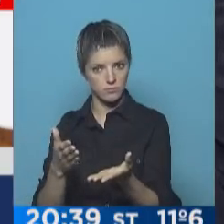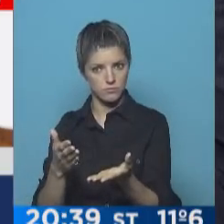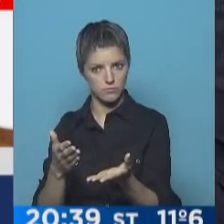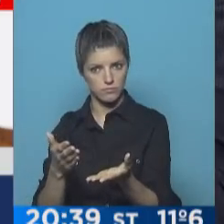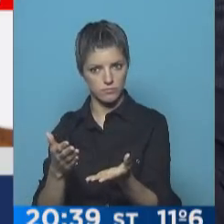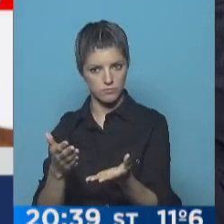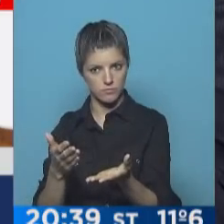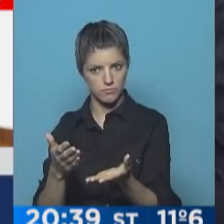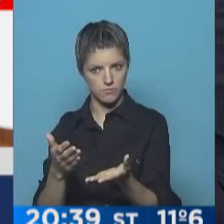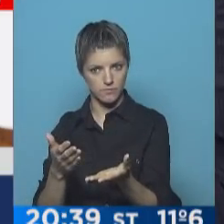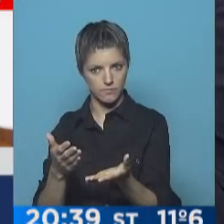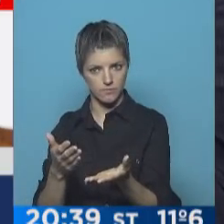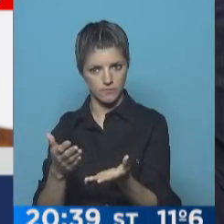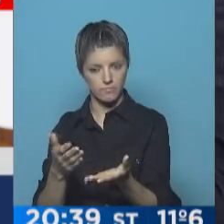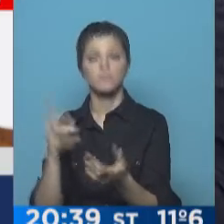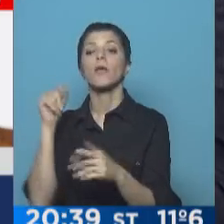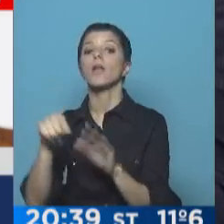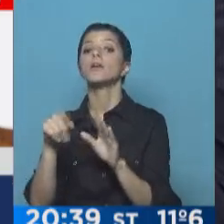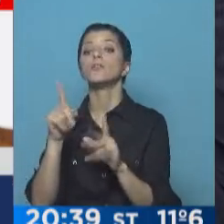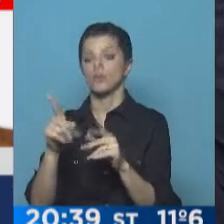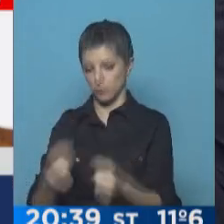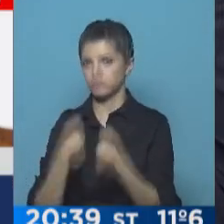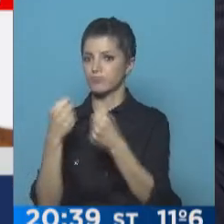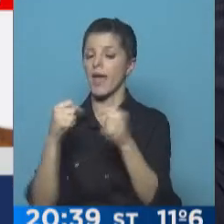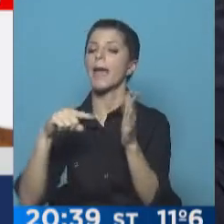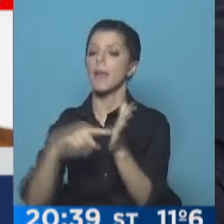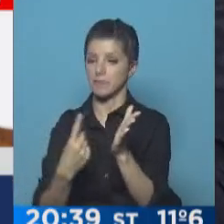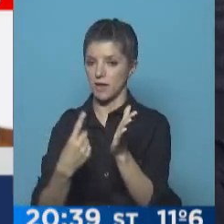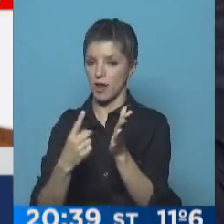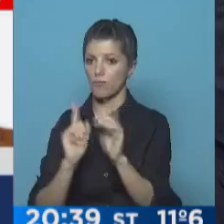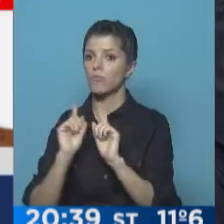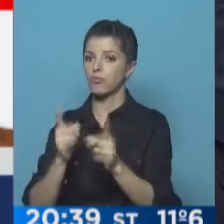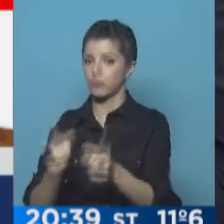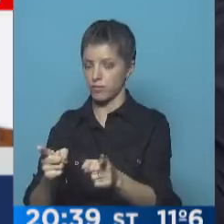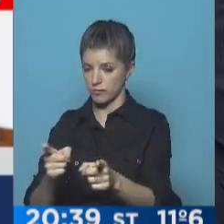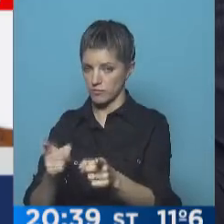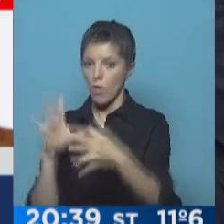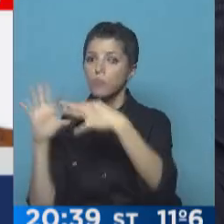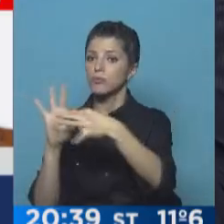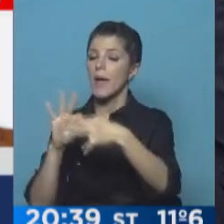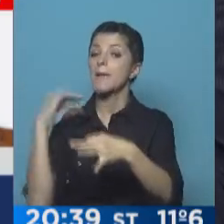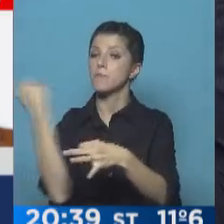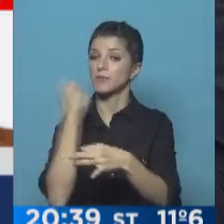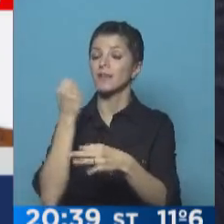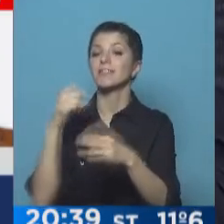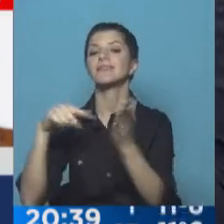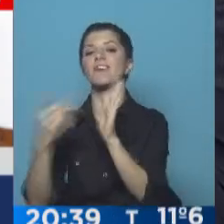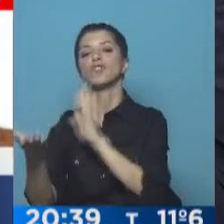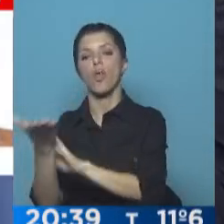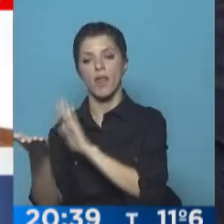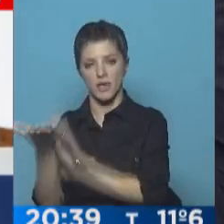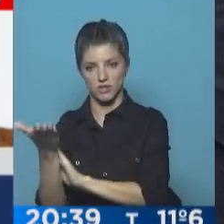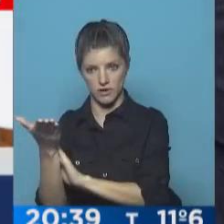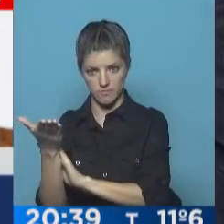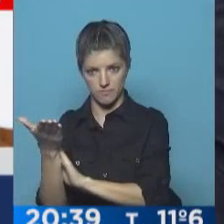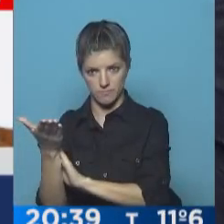y revalidó sus títulos en la capital, que sigue siendo un enclave muy importante del centro-derecha,